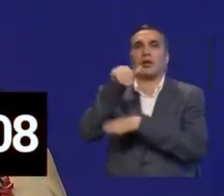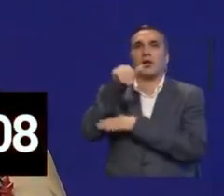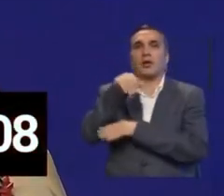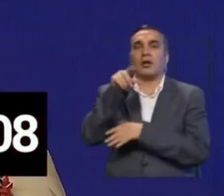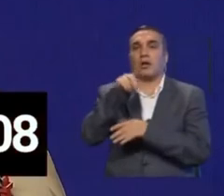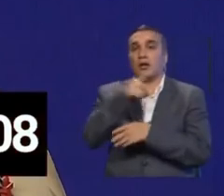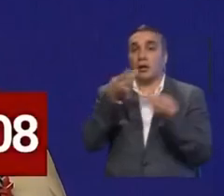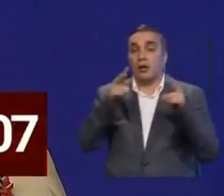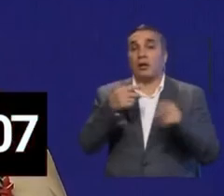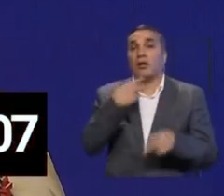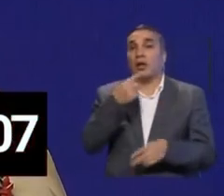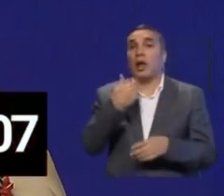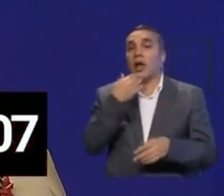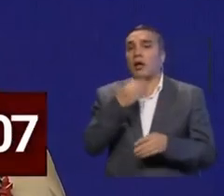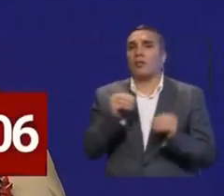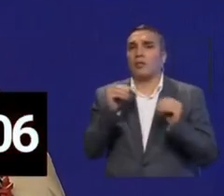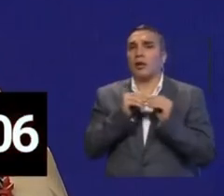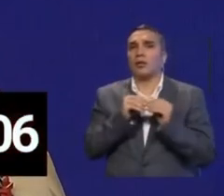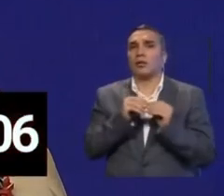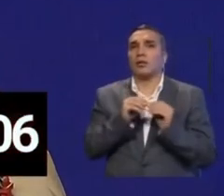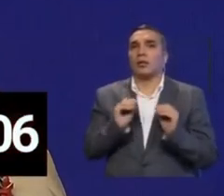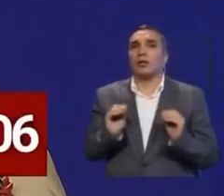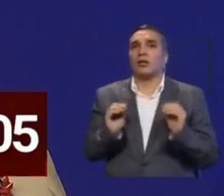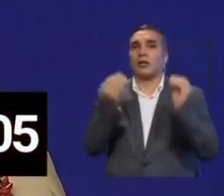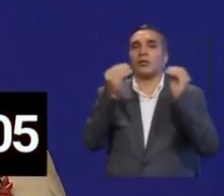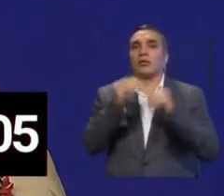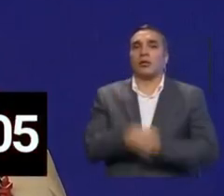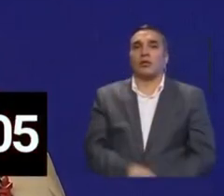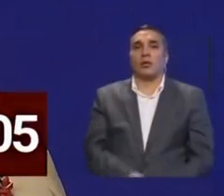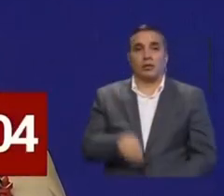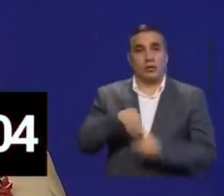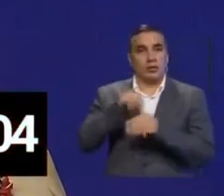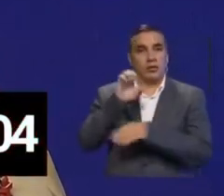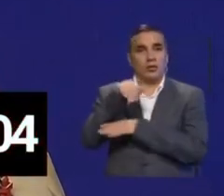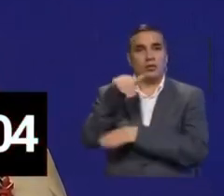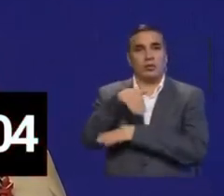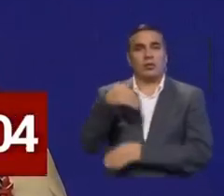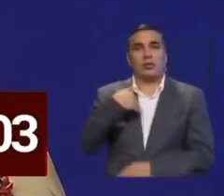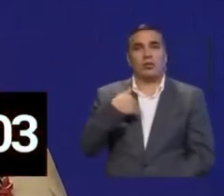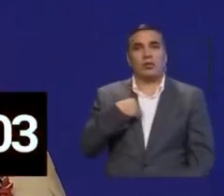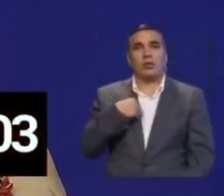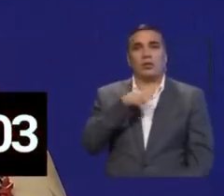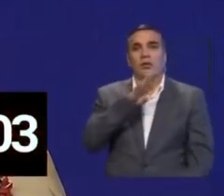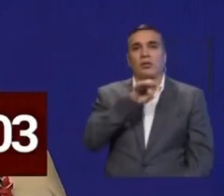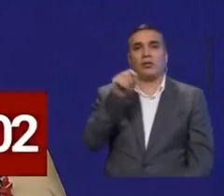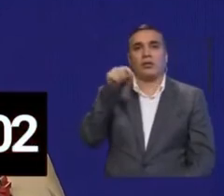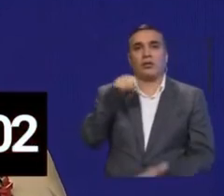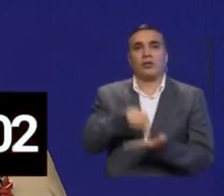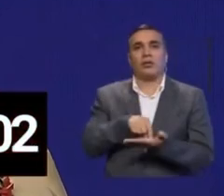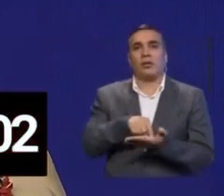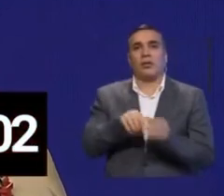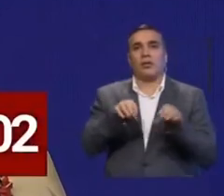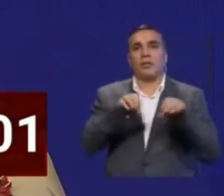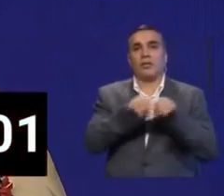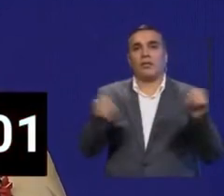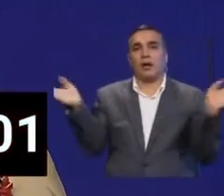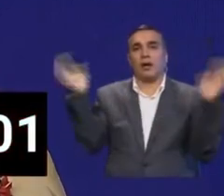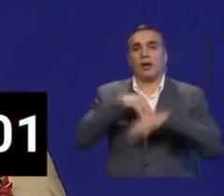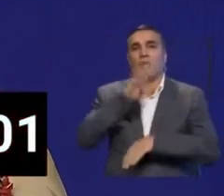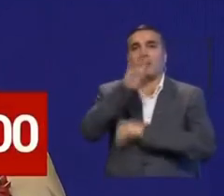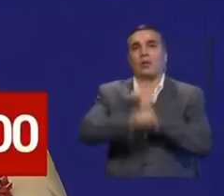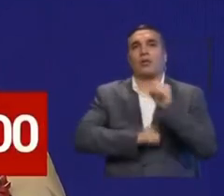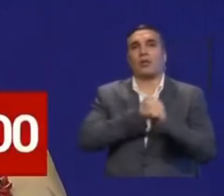Y quiero decirles algo más. Los jóvenes de mi país tendrán 400.000 becas en 4 años